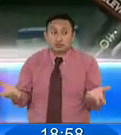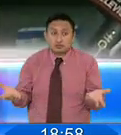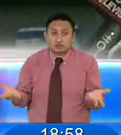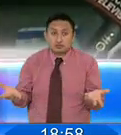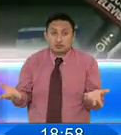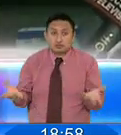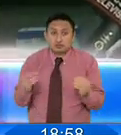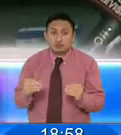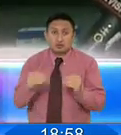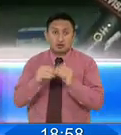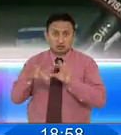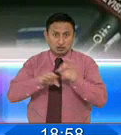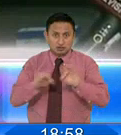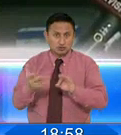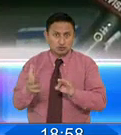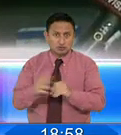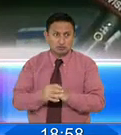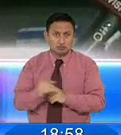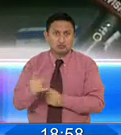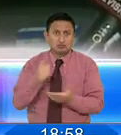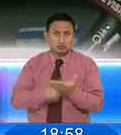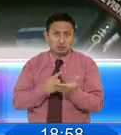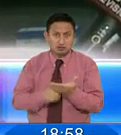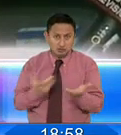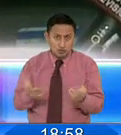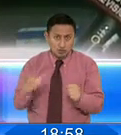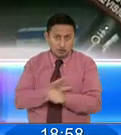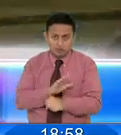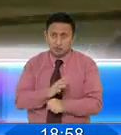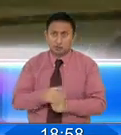fiscal, sin un análisis de fondo.